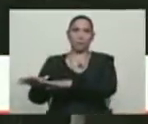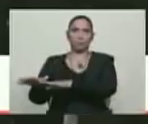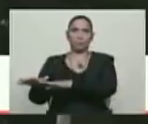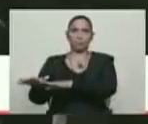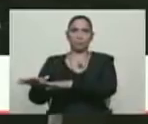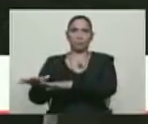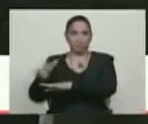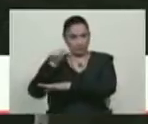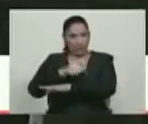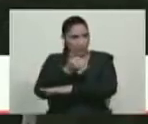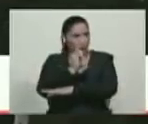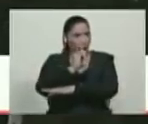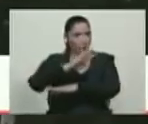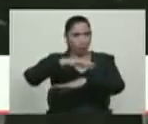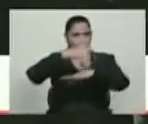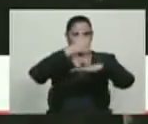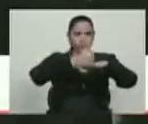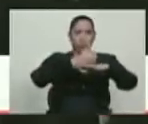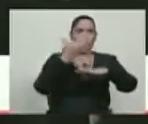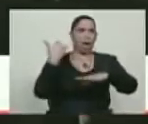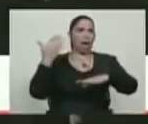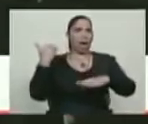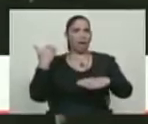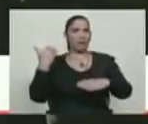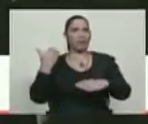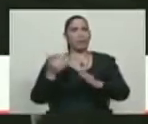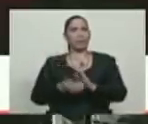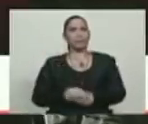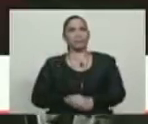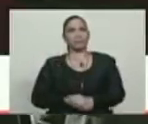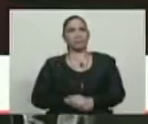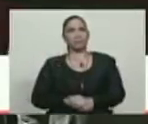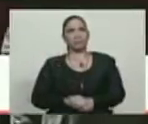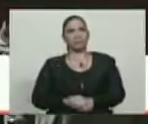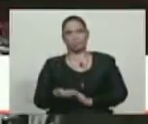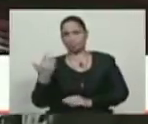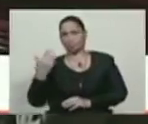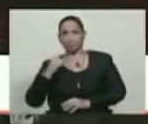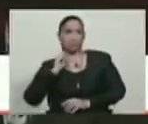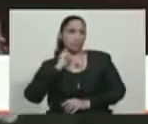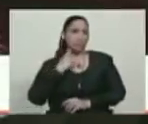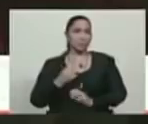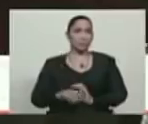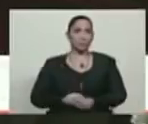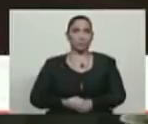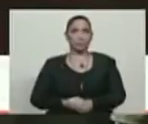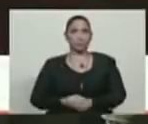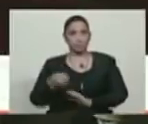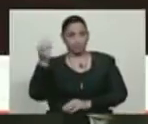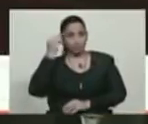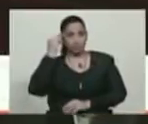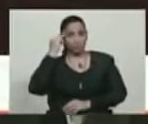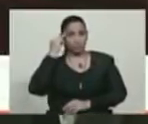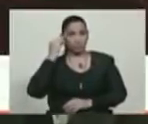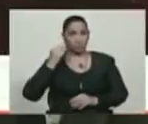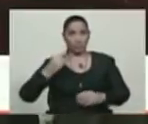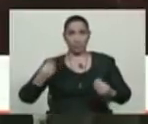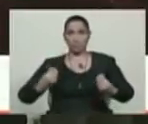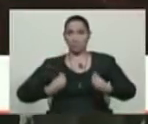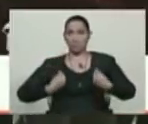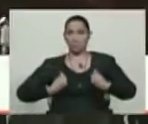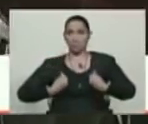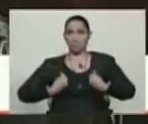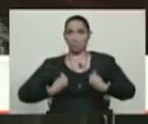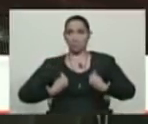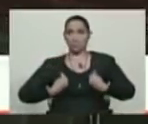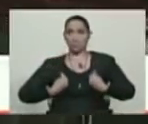Aquí están los generales que eran los tenientes, capitanes de la época. Tienen la memoria viva